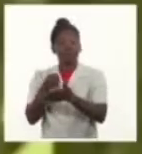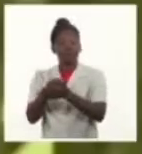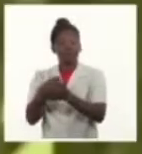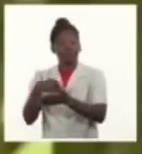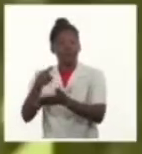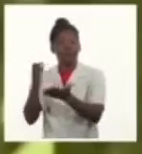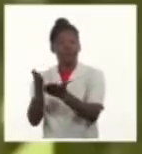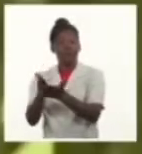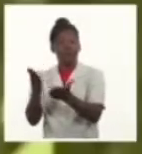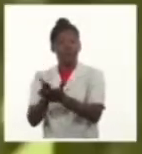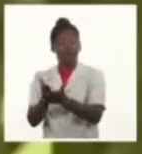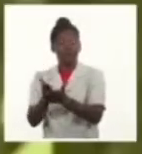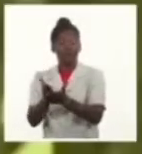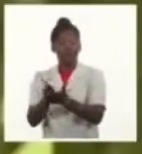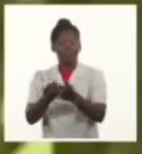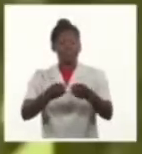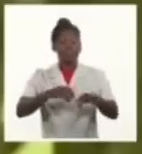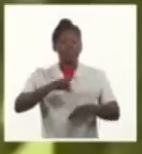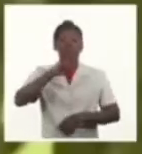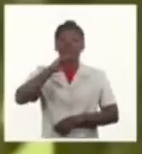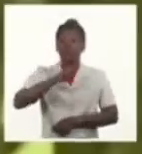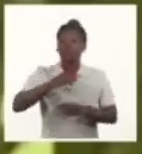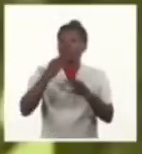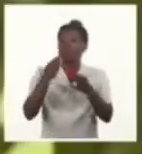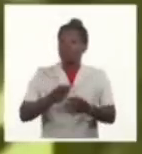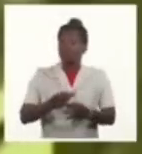Y en medio de grandes dificultades.